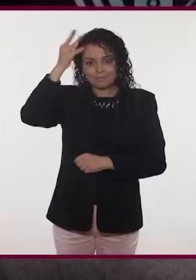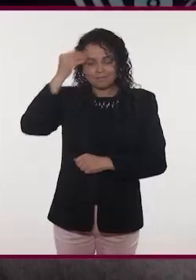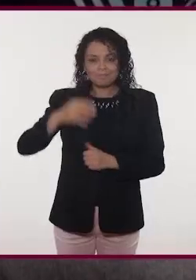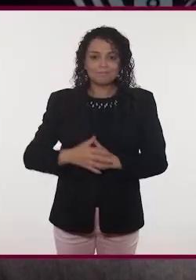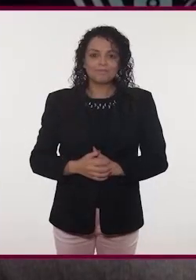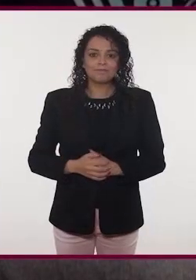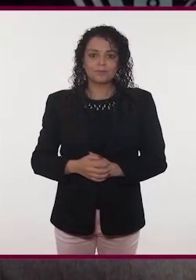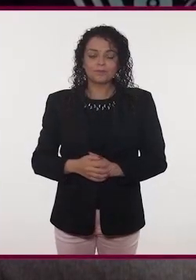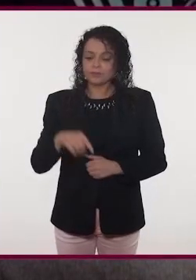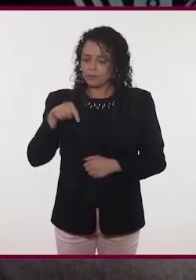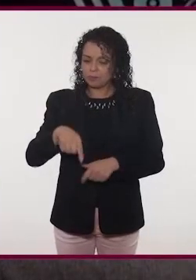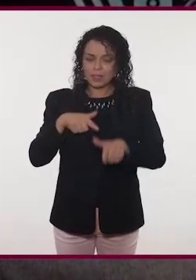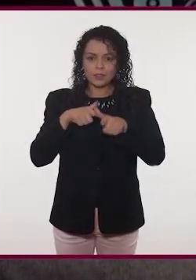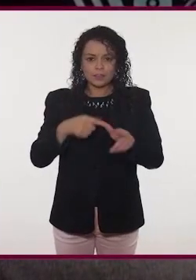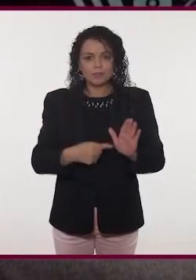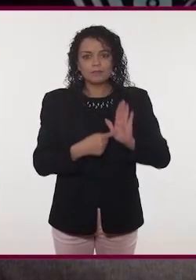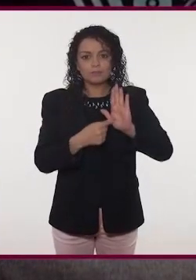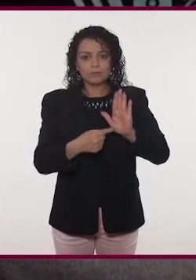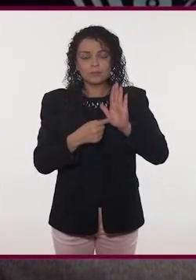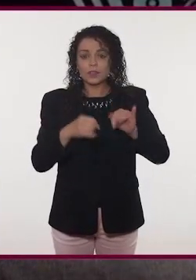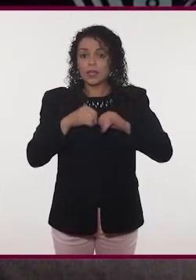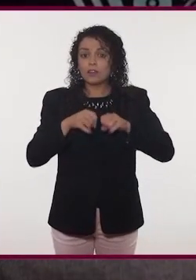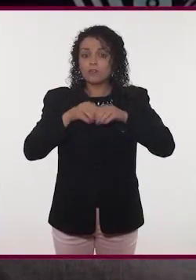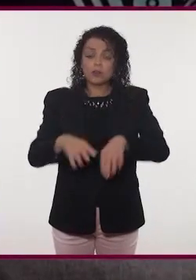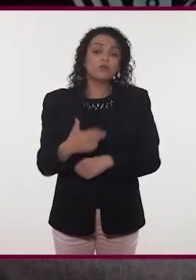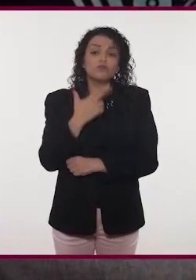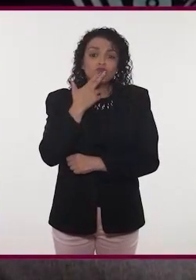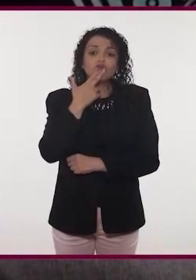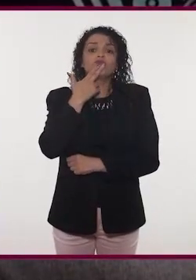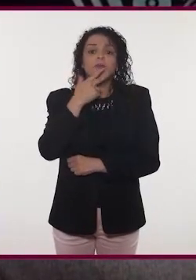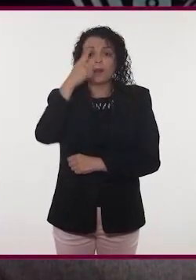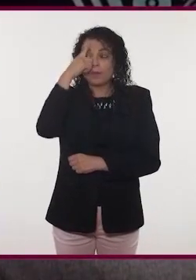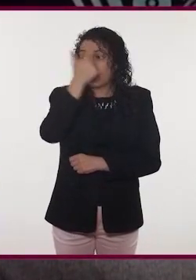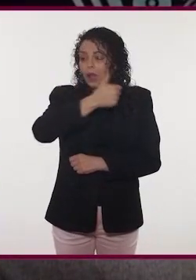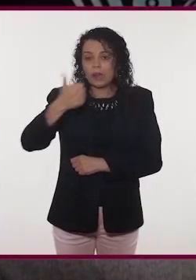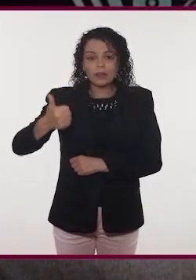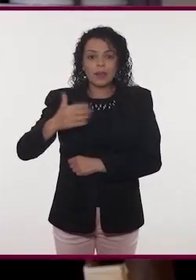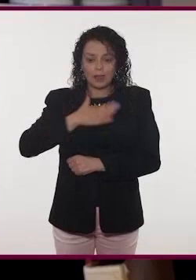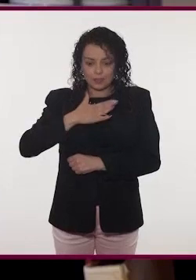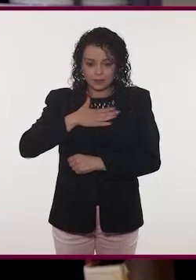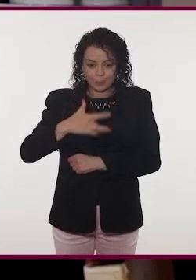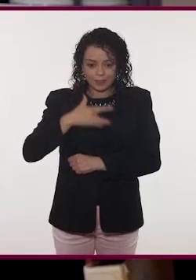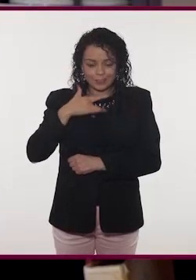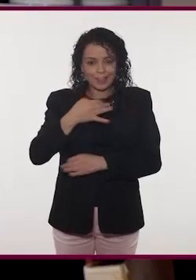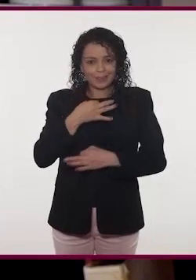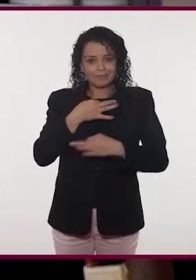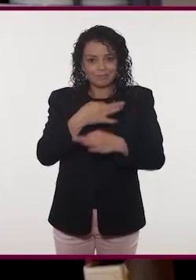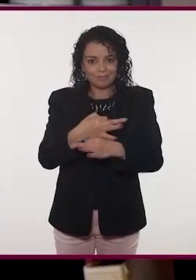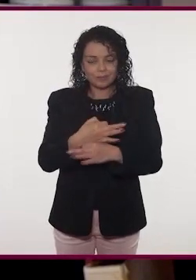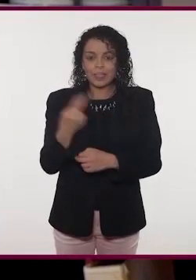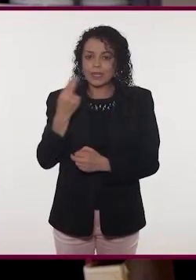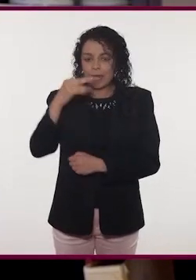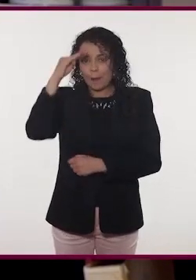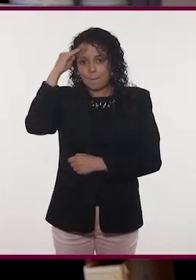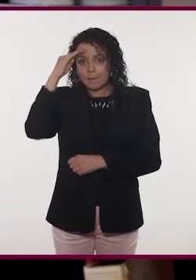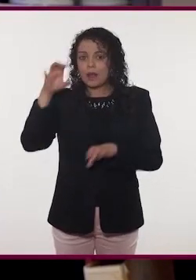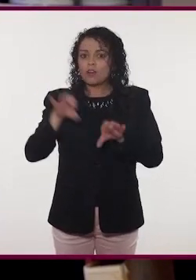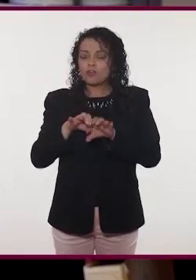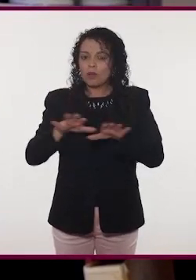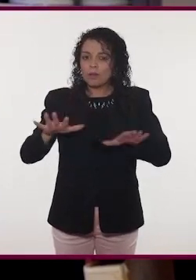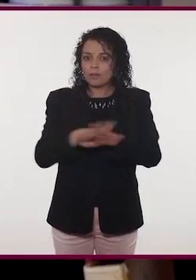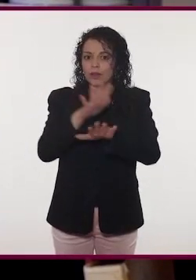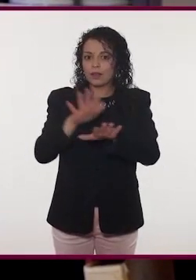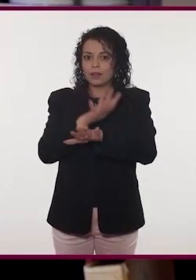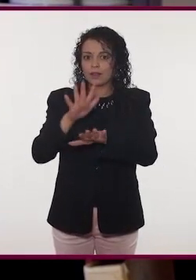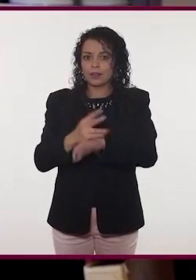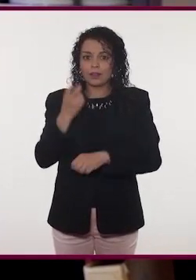conocimiento. Aquí seguiré presentando información útil para que cada uno encuentre su llamado y para que pensemos cómo vamos a revolucionar